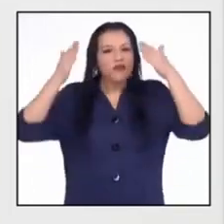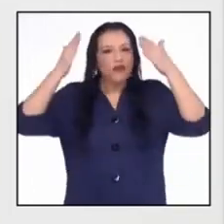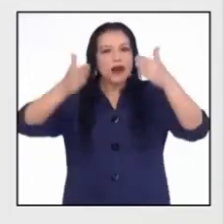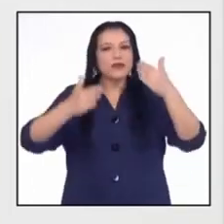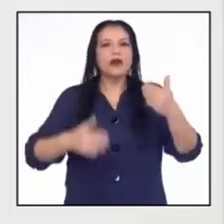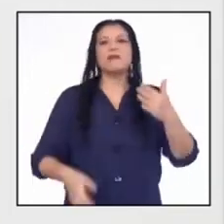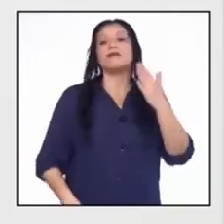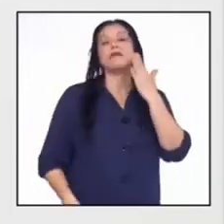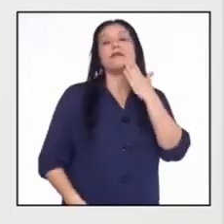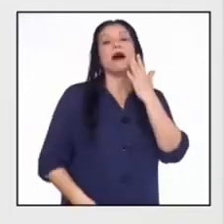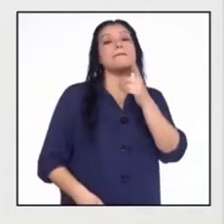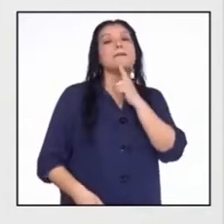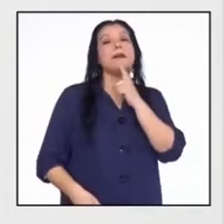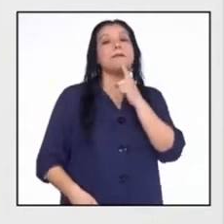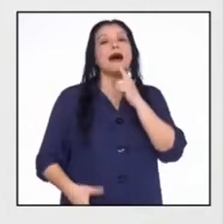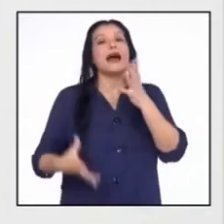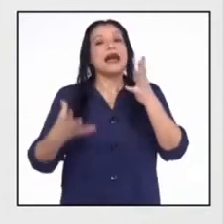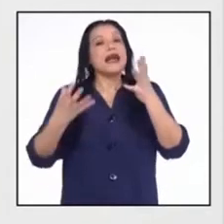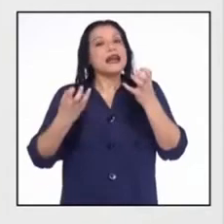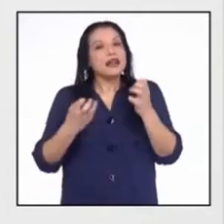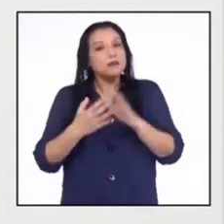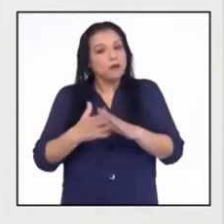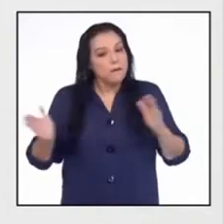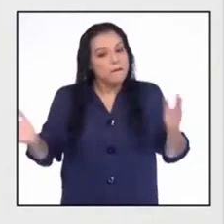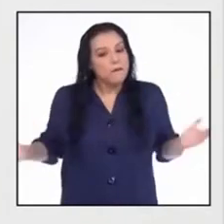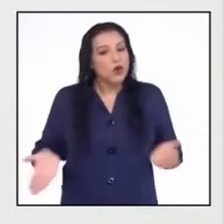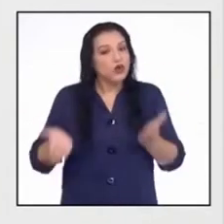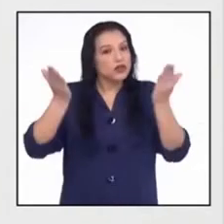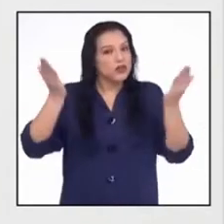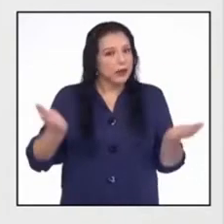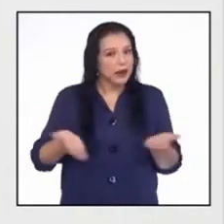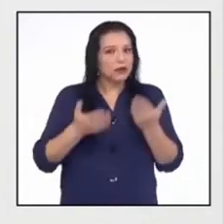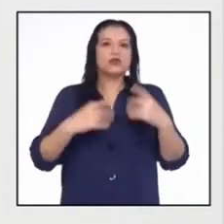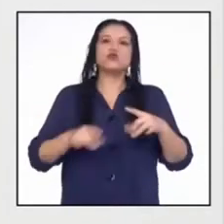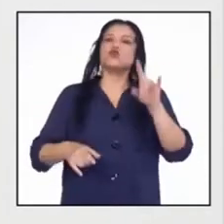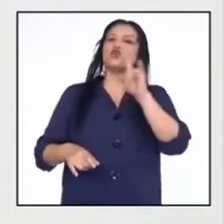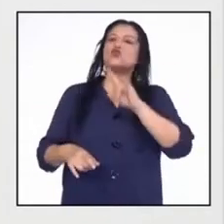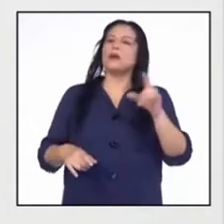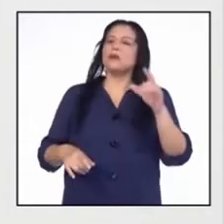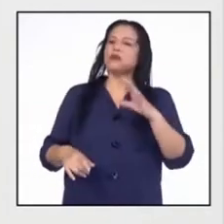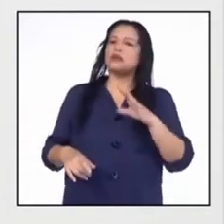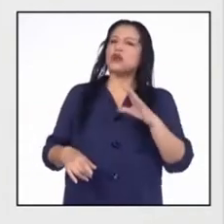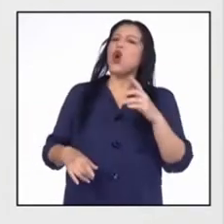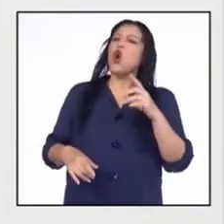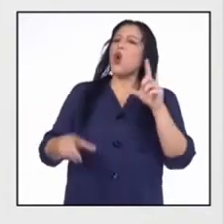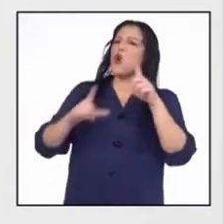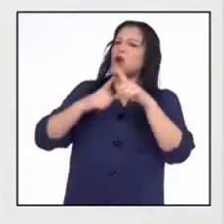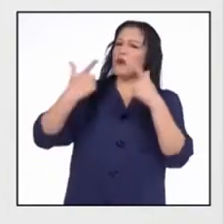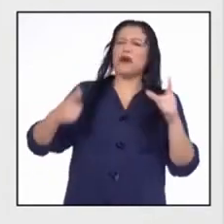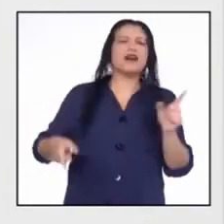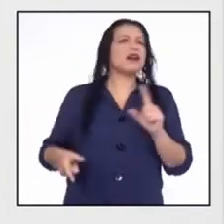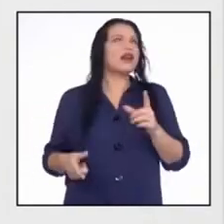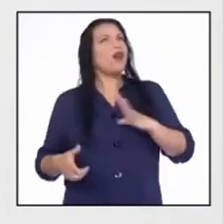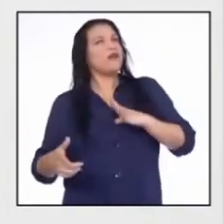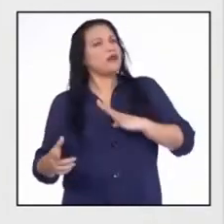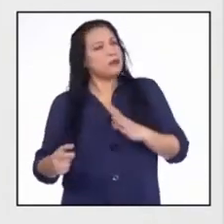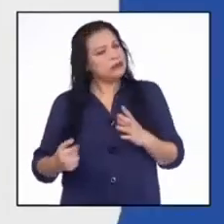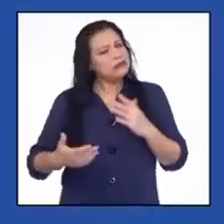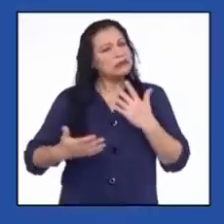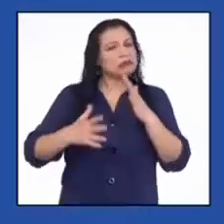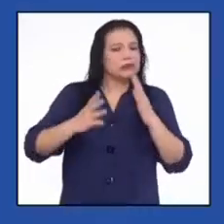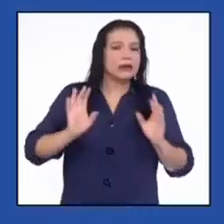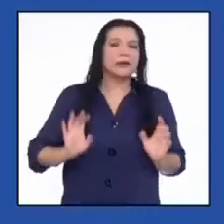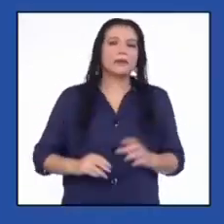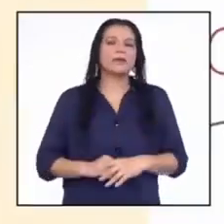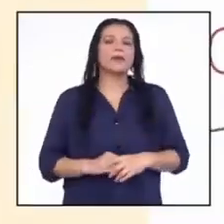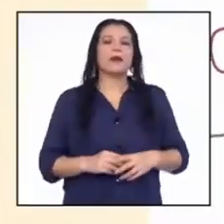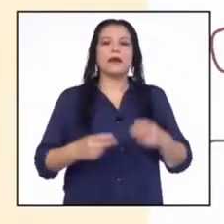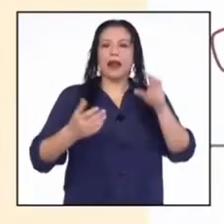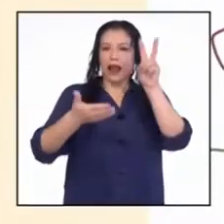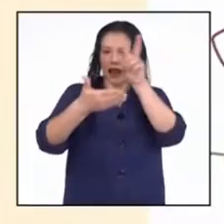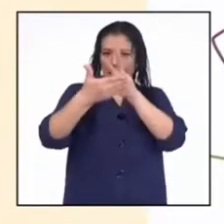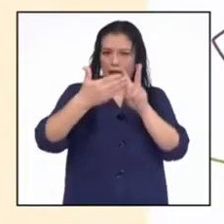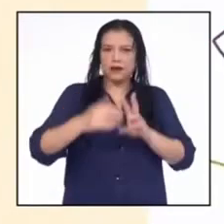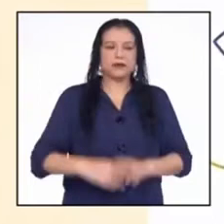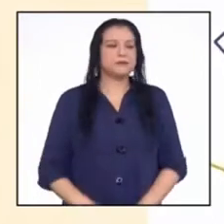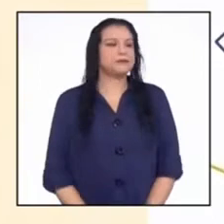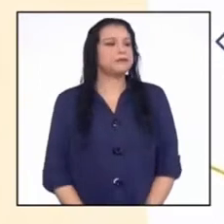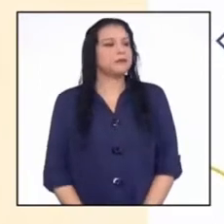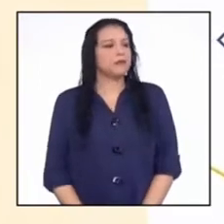familia. Buscamos motivarlos y usamos un lenguaje informal. Stephanie, léelo por favor.